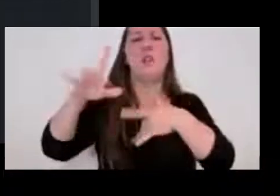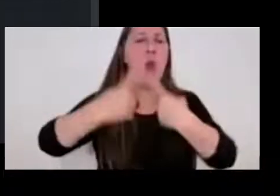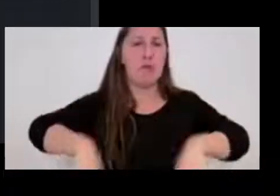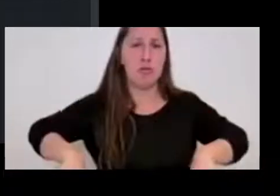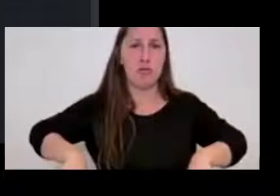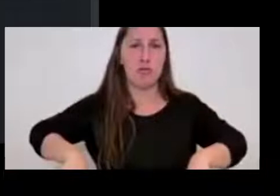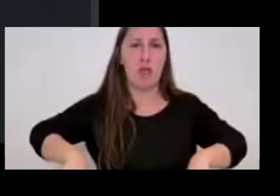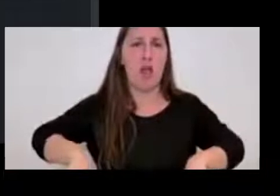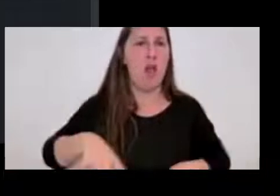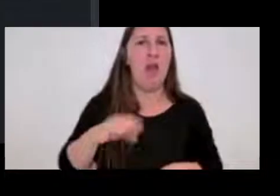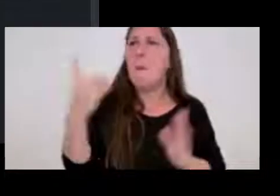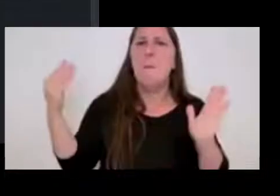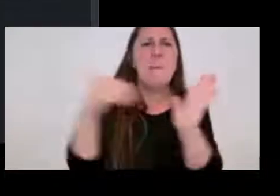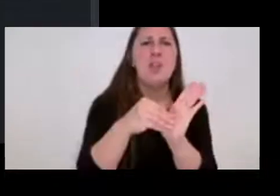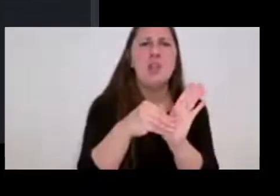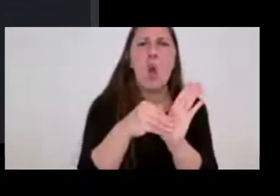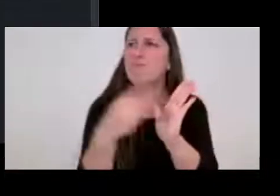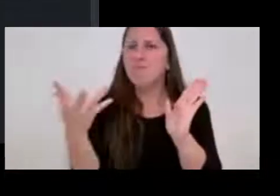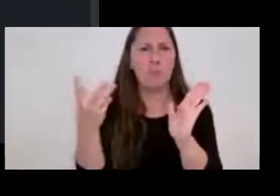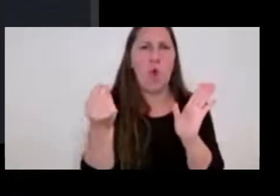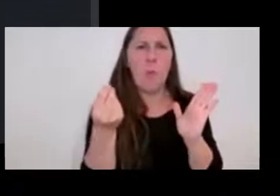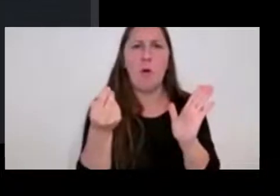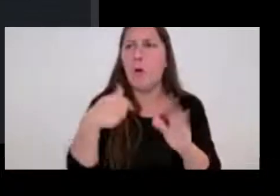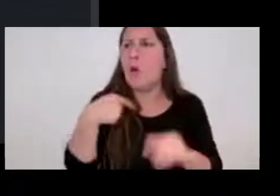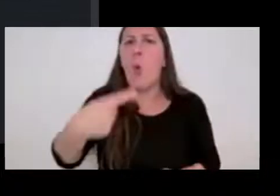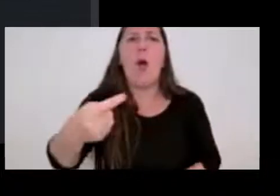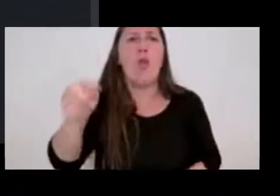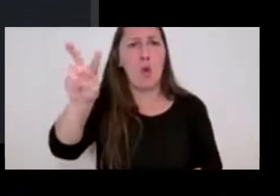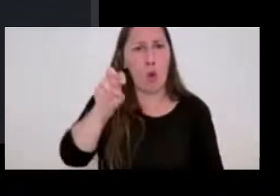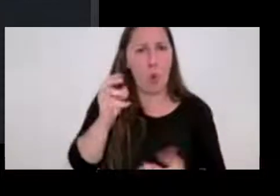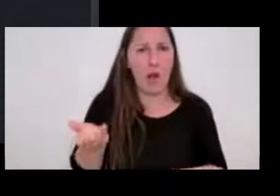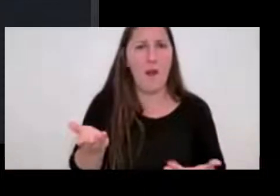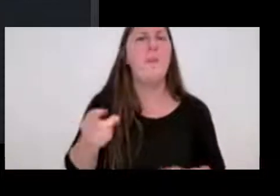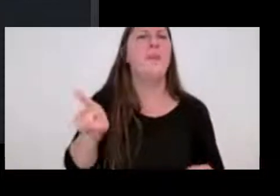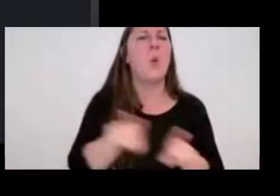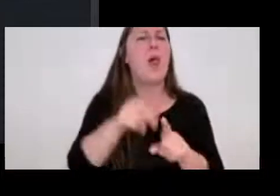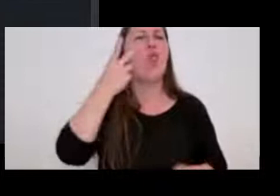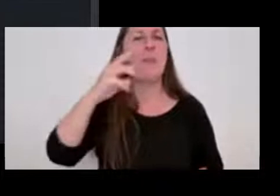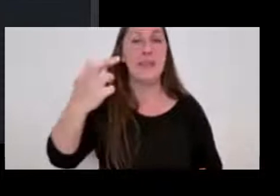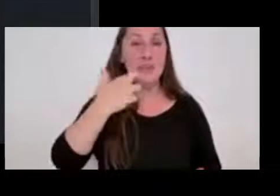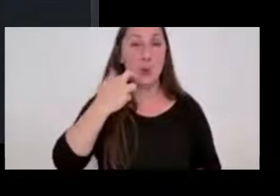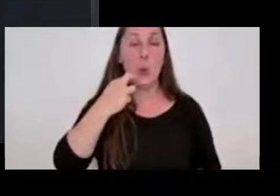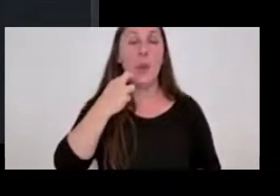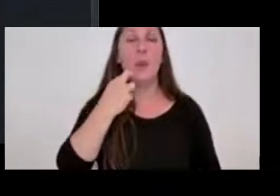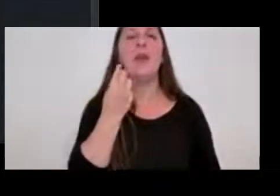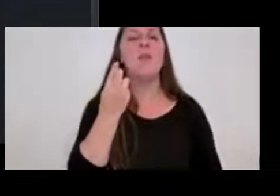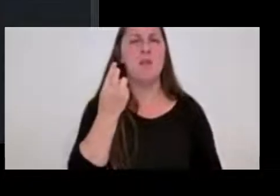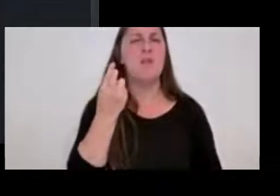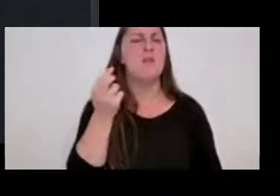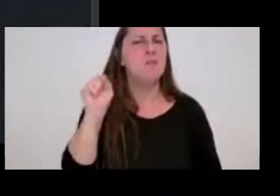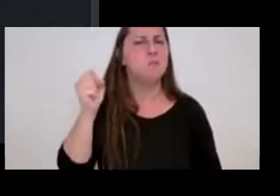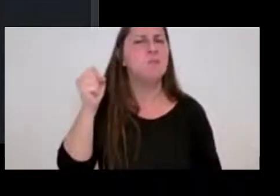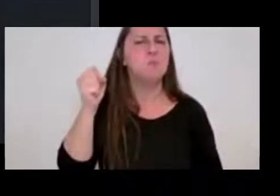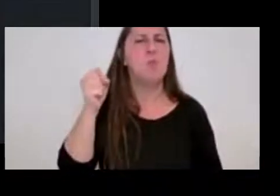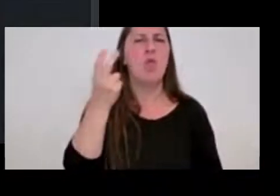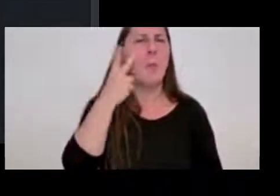qué valor ponerle a ese precio, porque no sabe cuándo lo va a cobrar. Si pasó como en el 2019, en donde el 2019